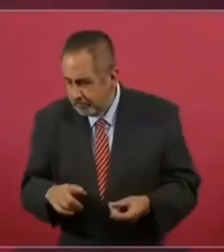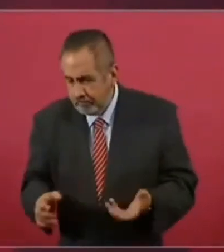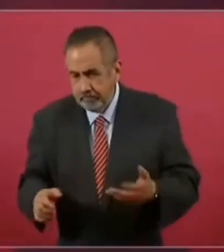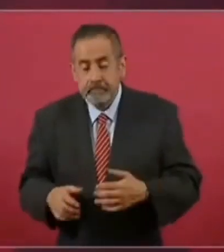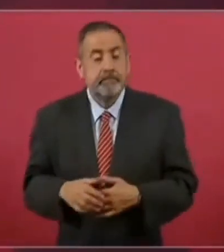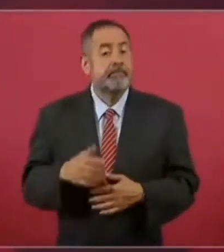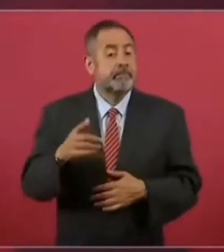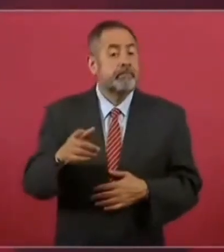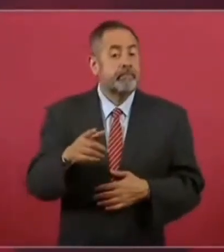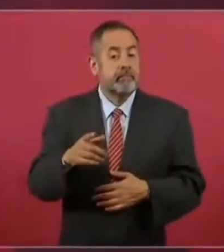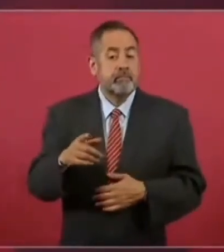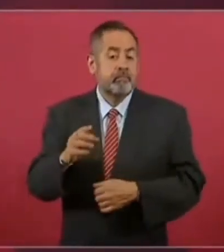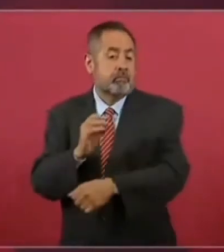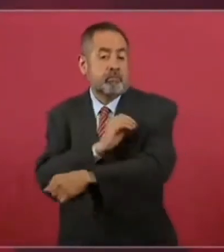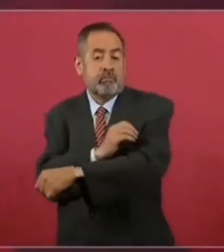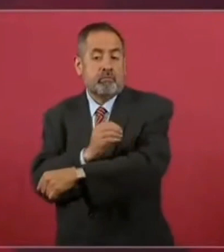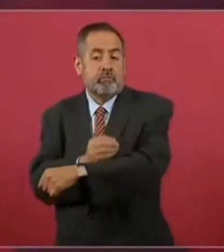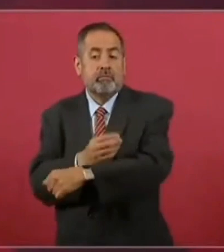él recomendó